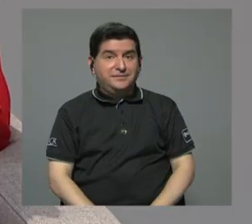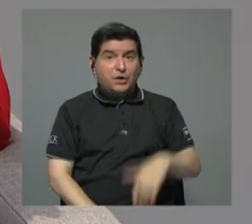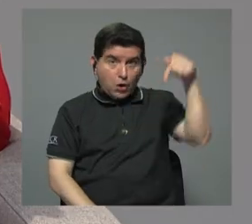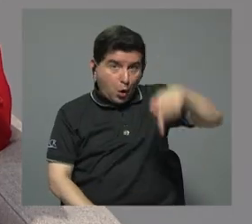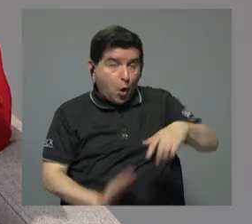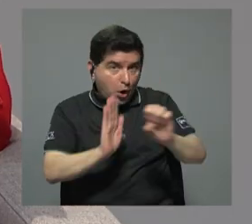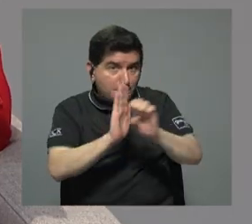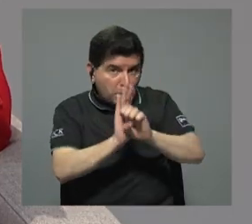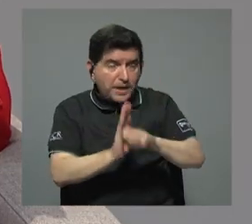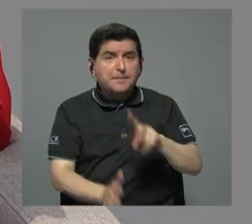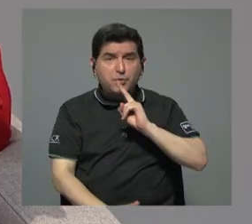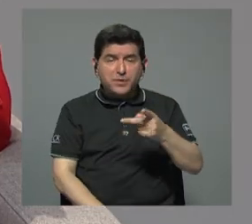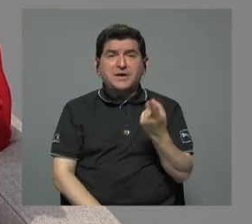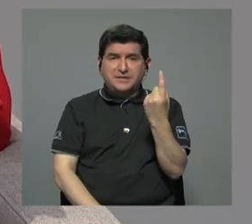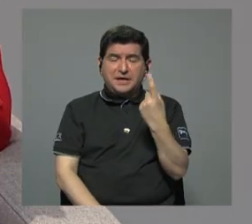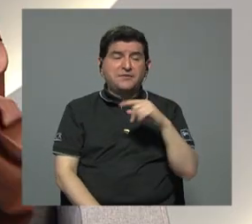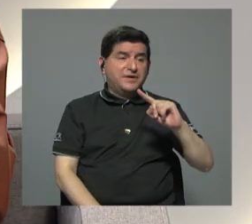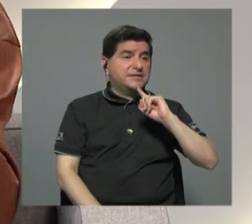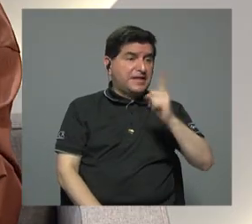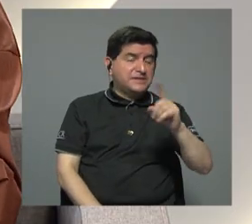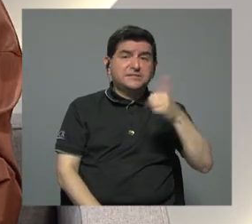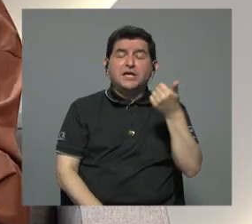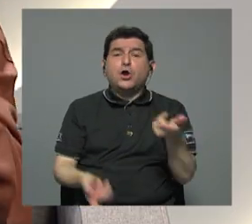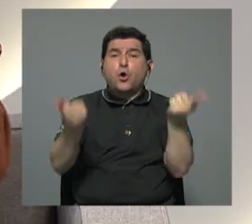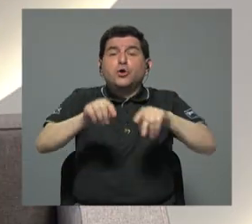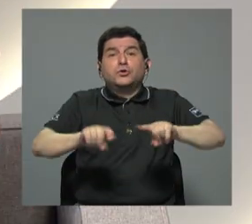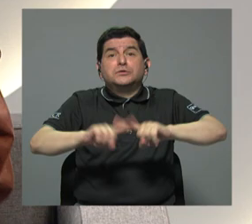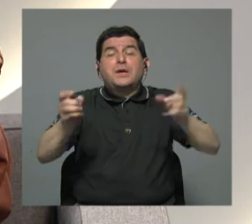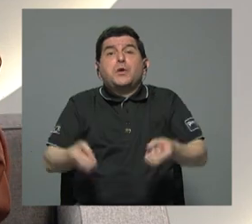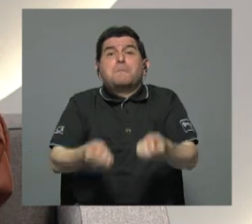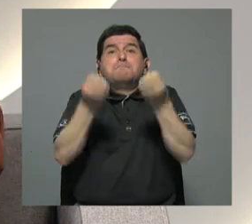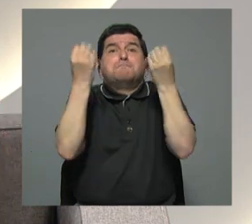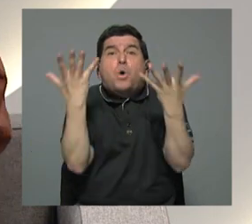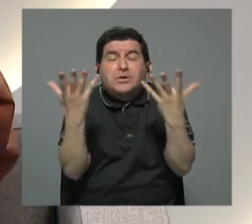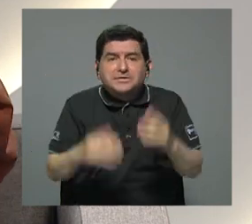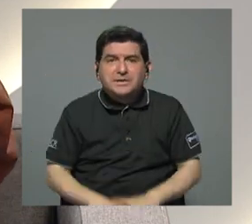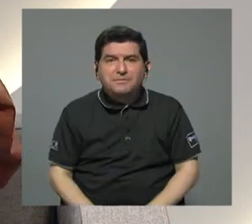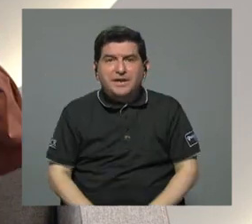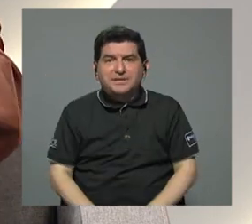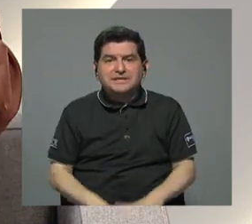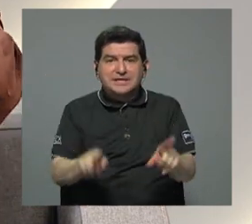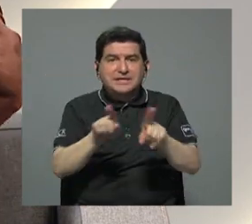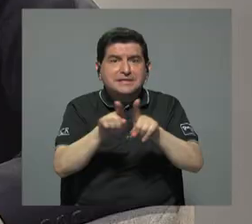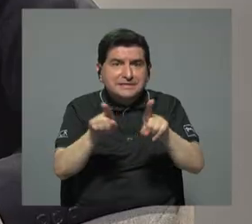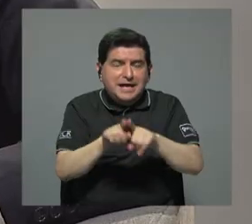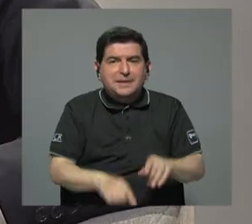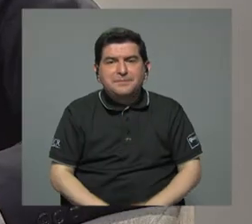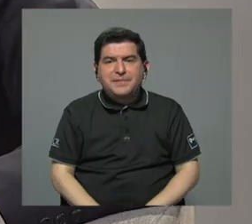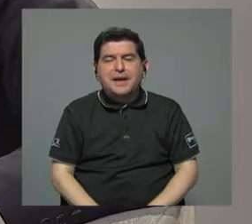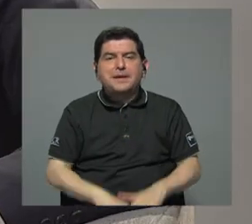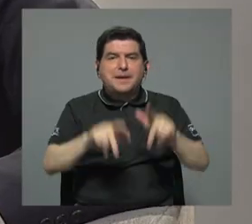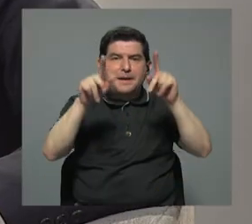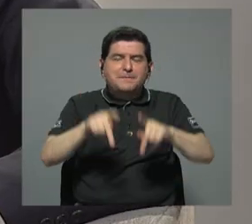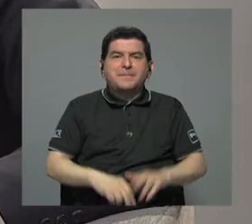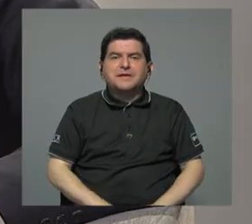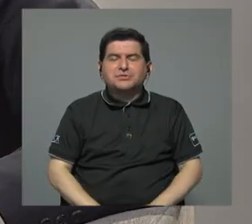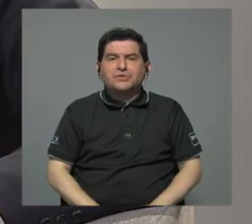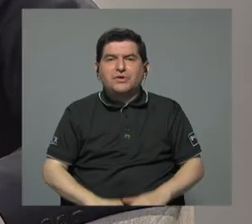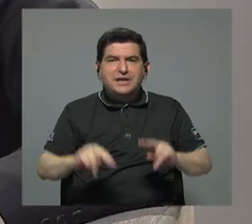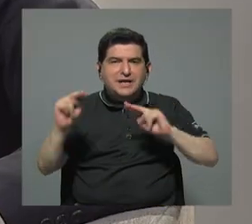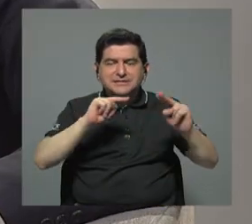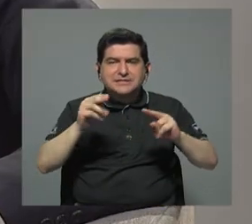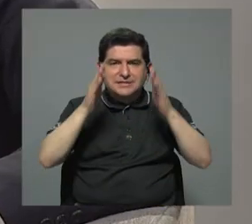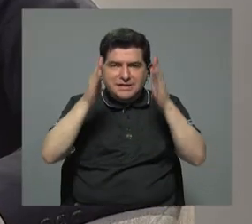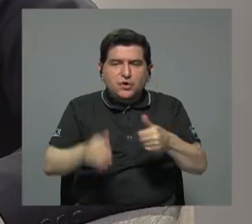por ejemplo sin cierto me faltó citar otros casos pero es que son muchos está el de los goles de la visitación de las personas narcotráfico menos